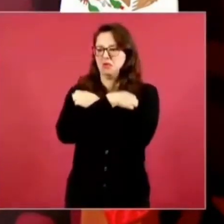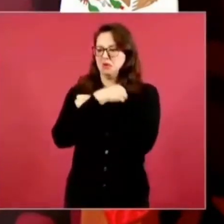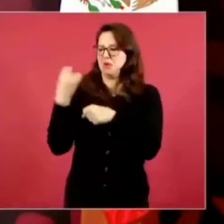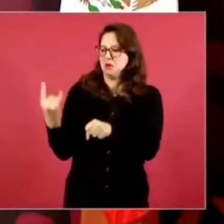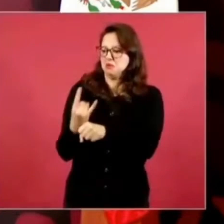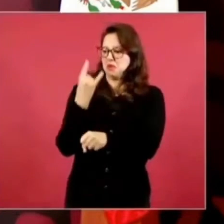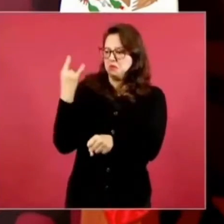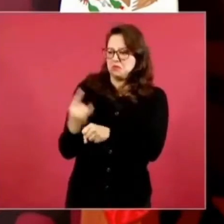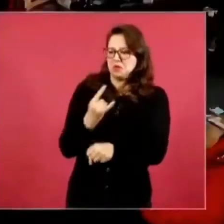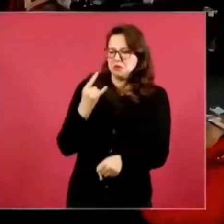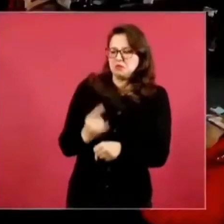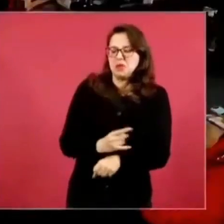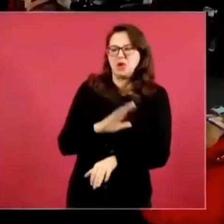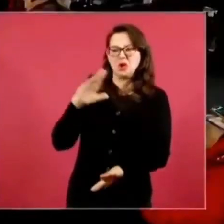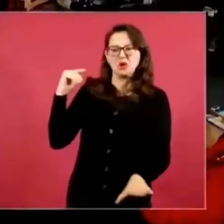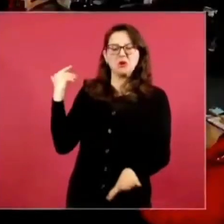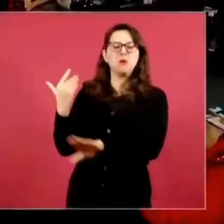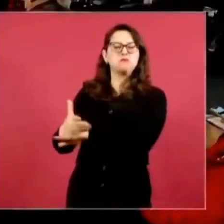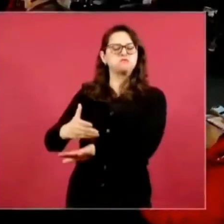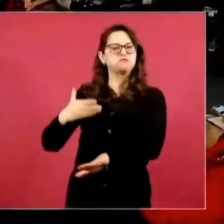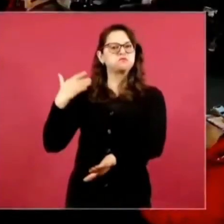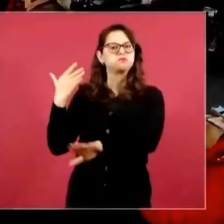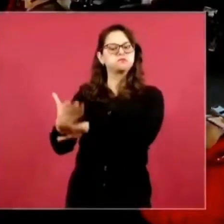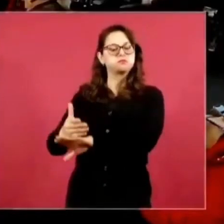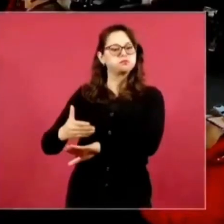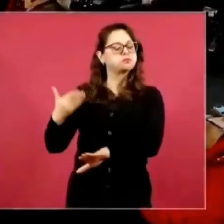estaba mal la educación en México.